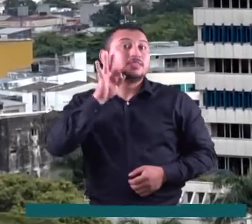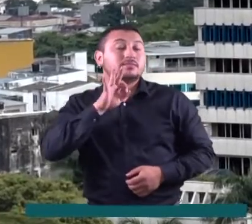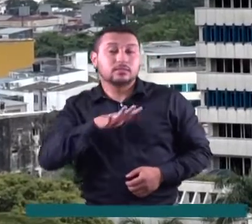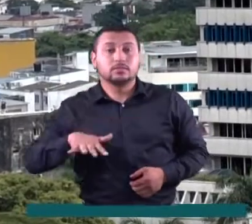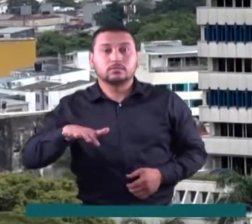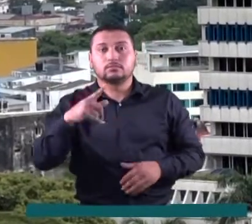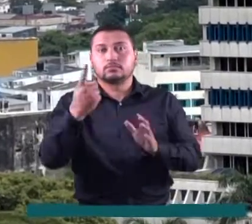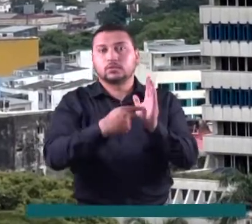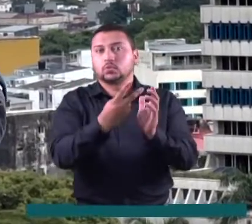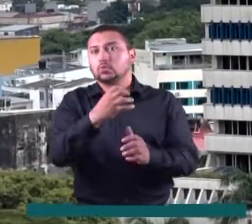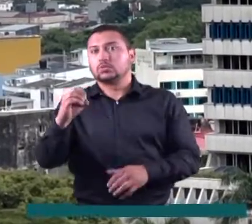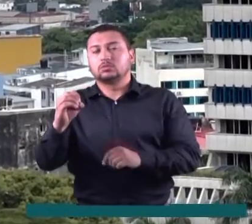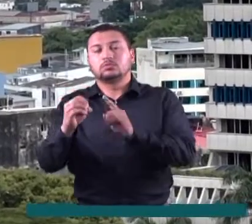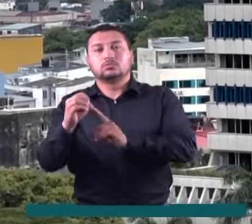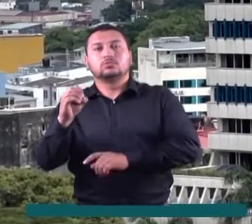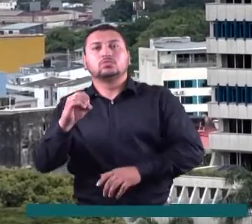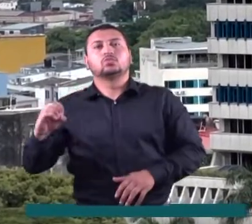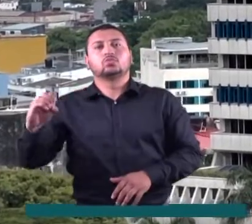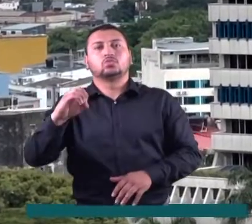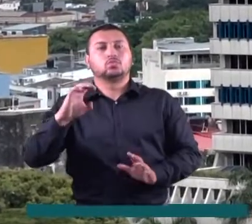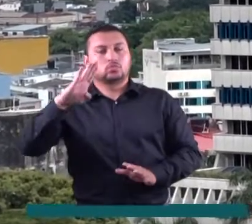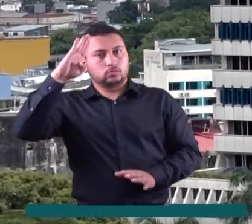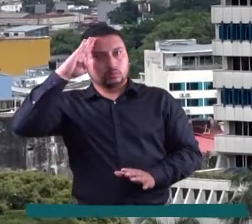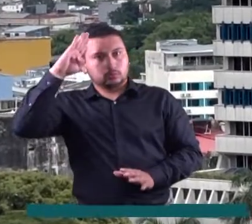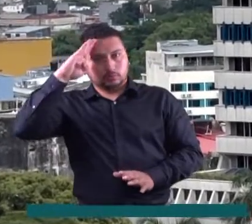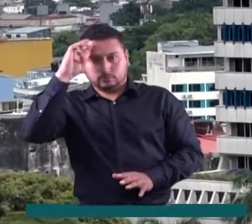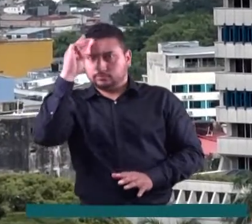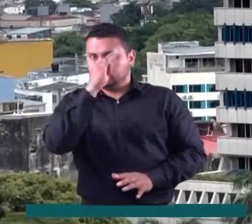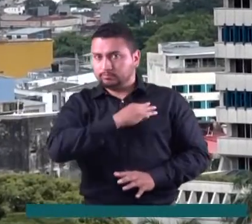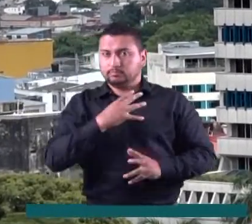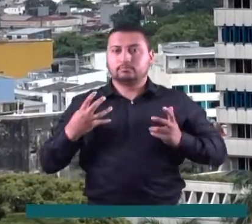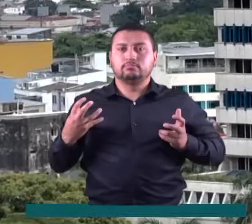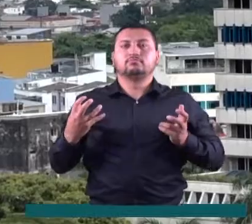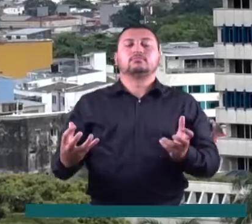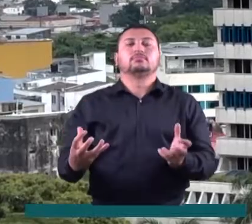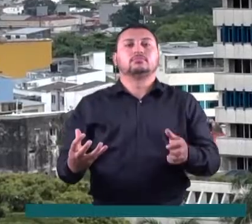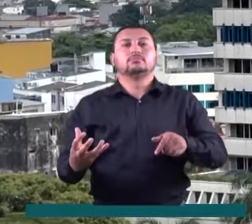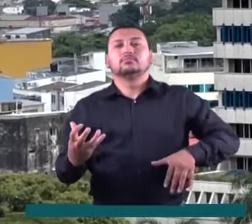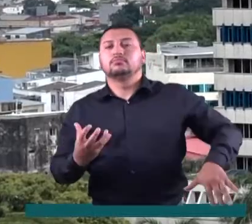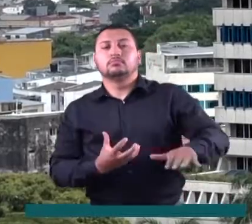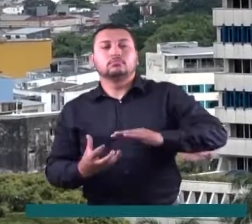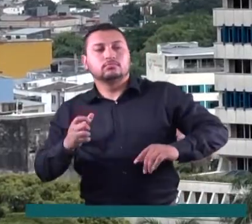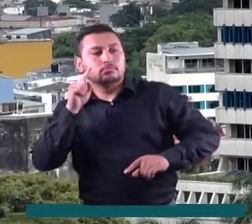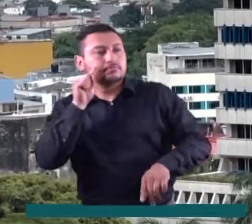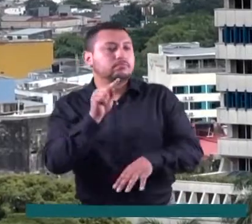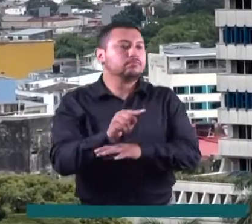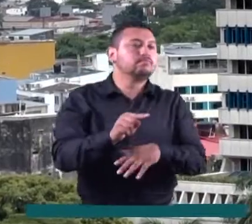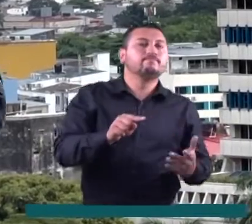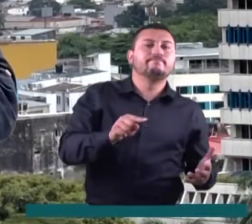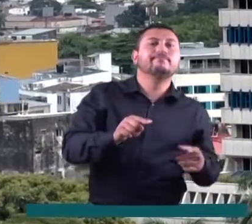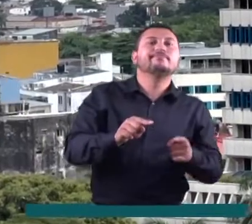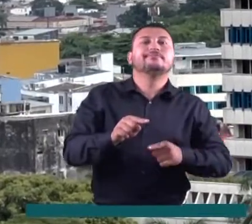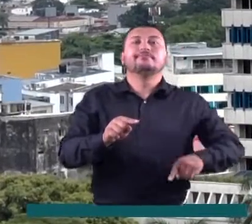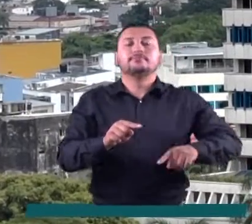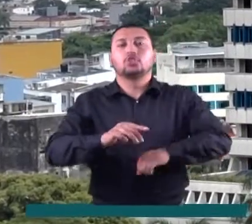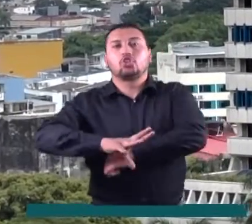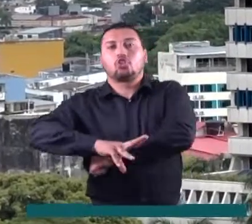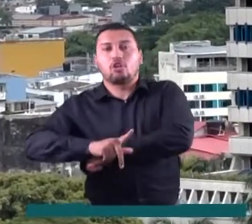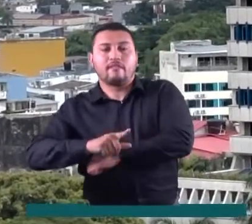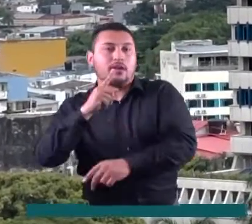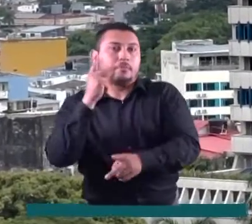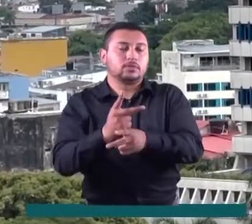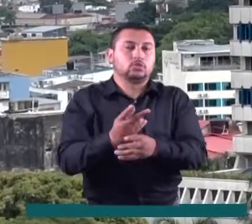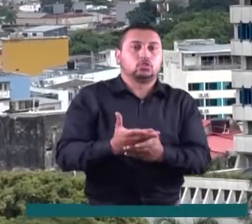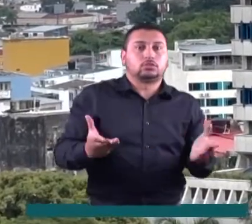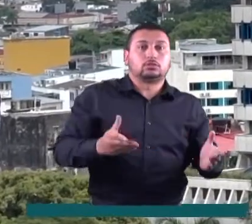En Villavicencio, más de 1.200 hombres de la Policía Nacional y las fuerzas militares estarán en las calles de Villavicencio combatiendo el hurto en la ciudad. Eso también